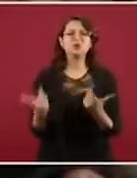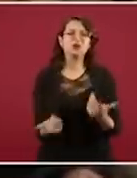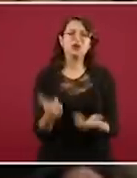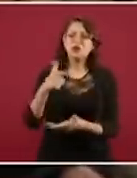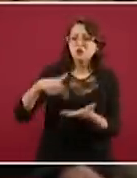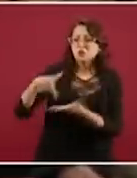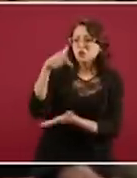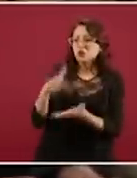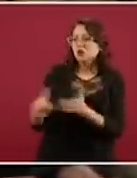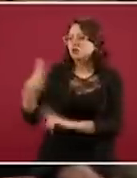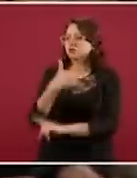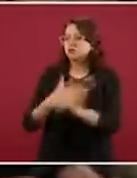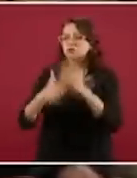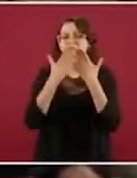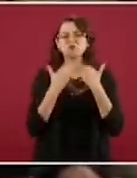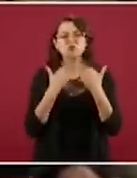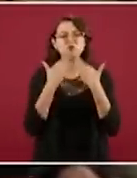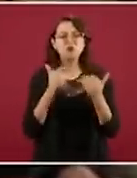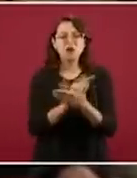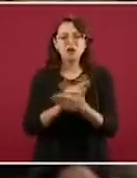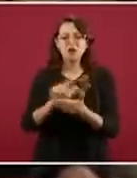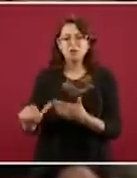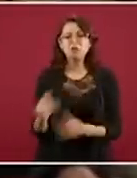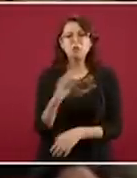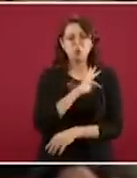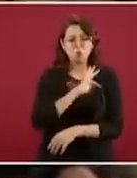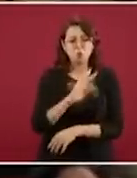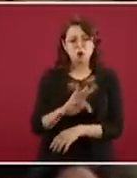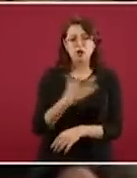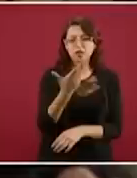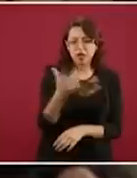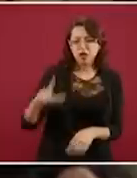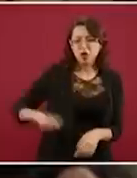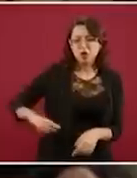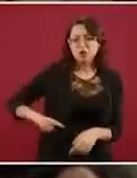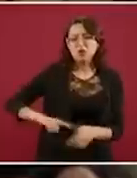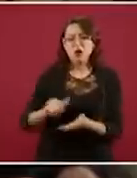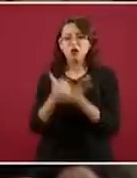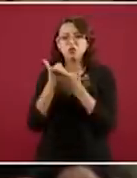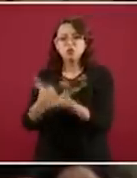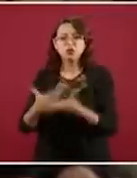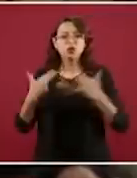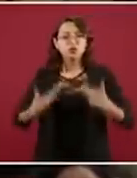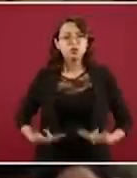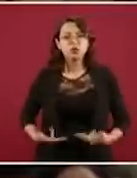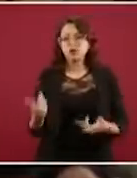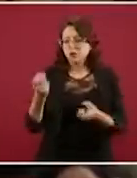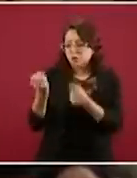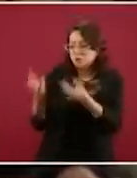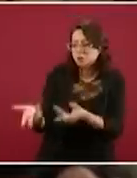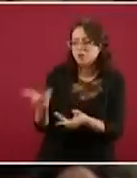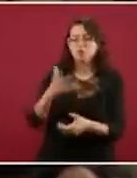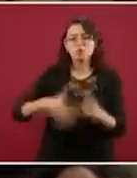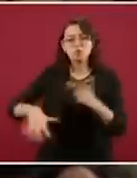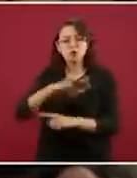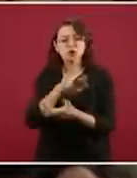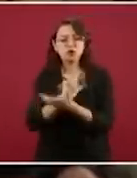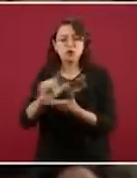logística. ¿Podría su gobierno desplegar ayuda logística, sanitaria y humanitaria, particularmente